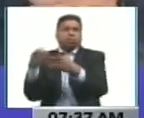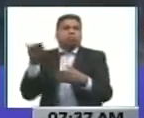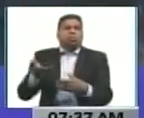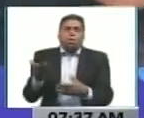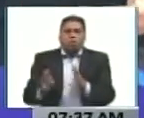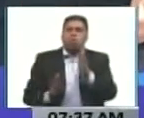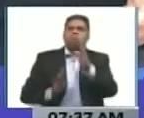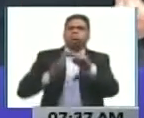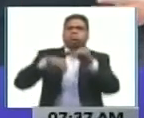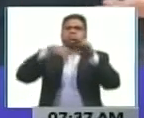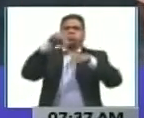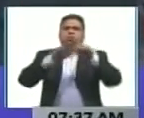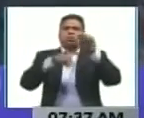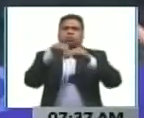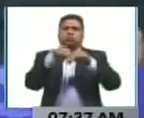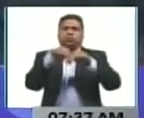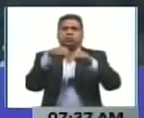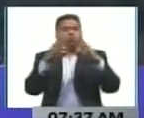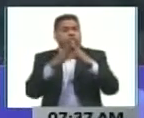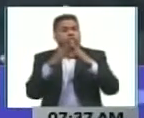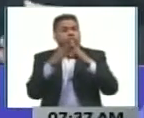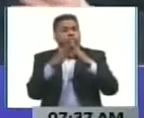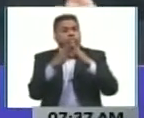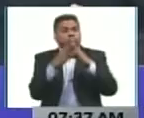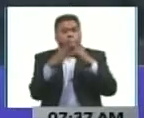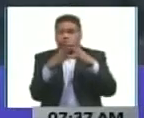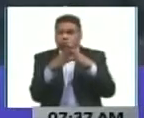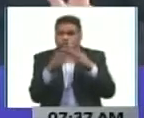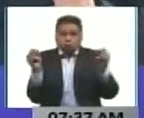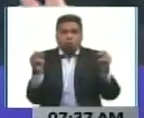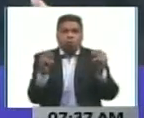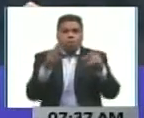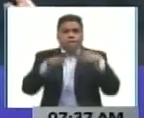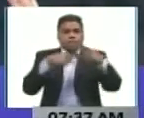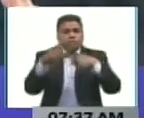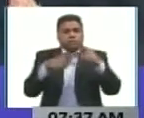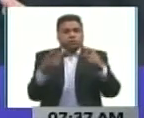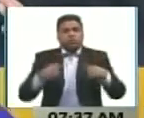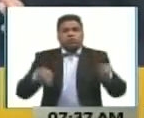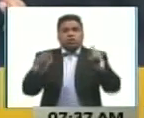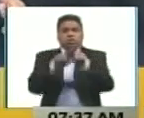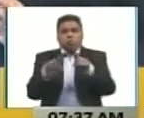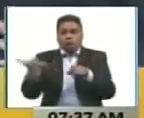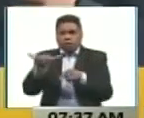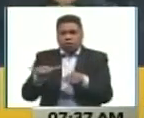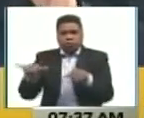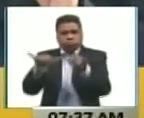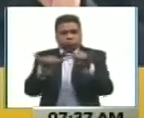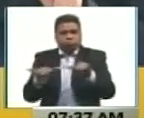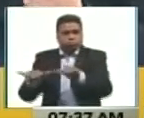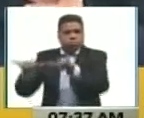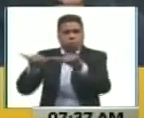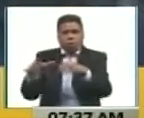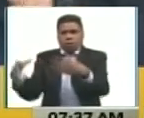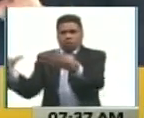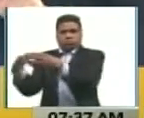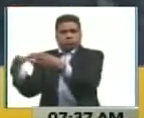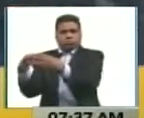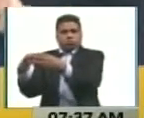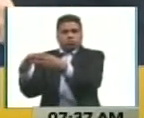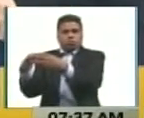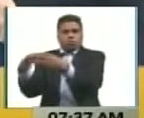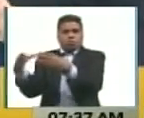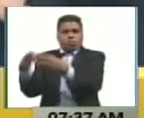construir un proceso donde la igualdad sea lo fundamental, donde el ser humano esté en el centro de los acontecimientos. Un poco lo de ellos es